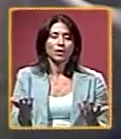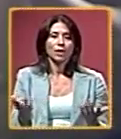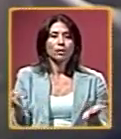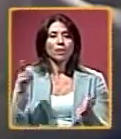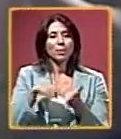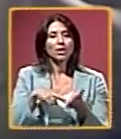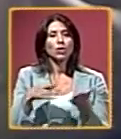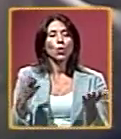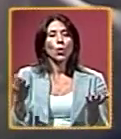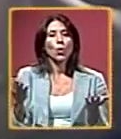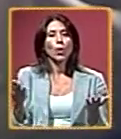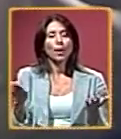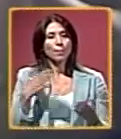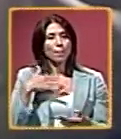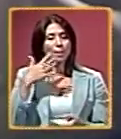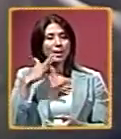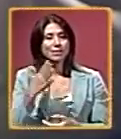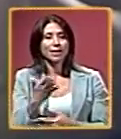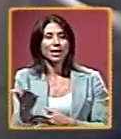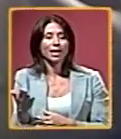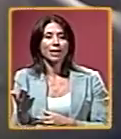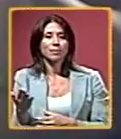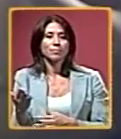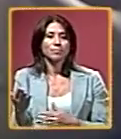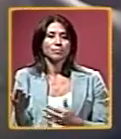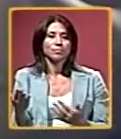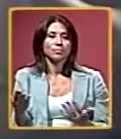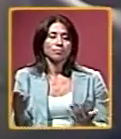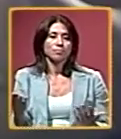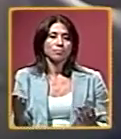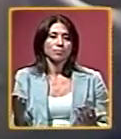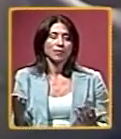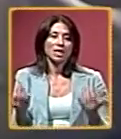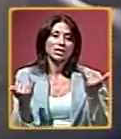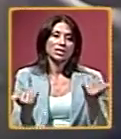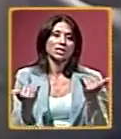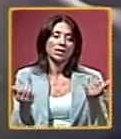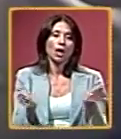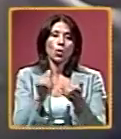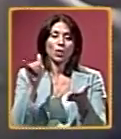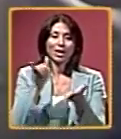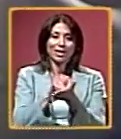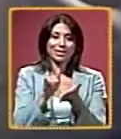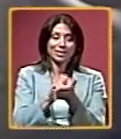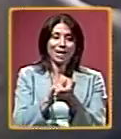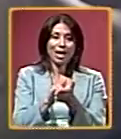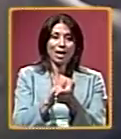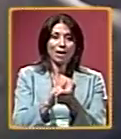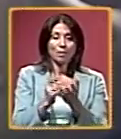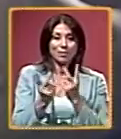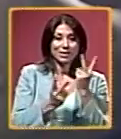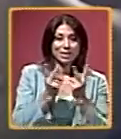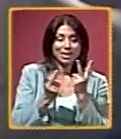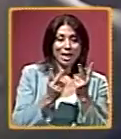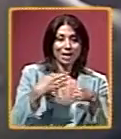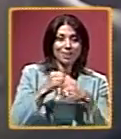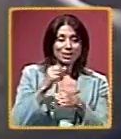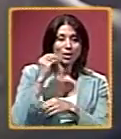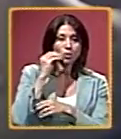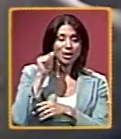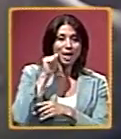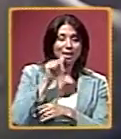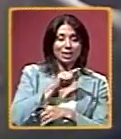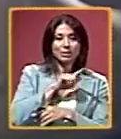repito, me parece que ya con esta visita del presidente Arias a Campeche se da un